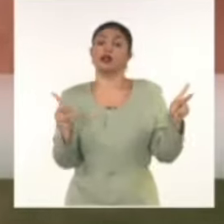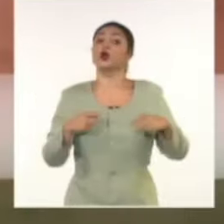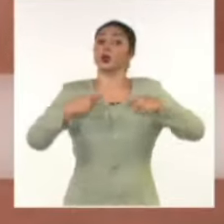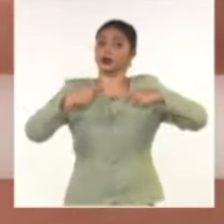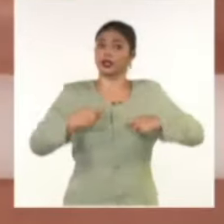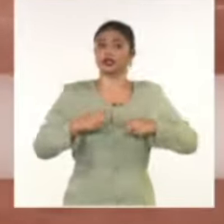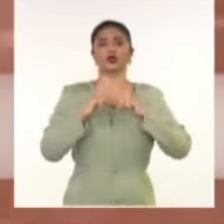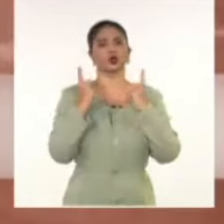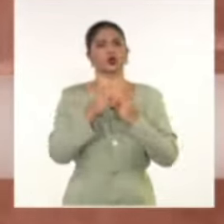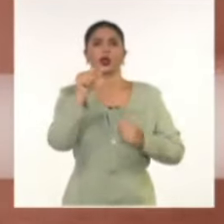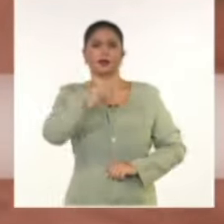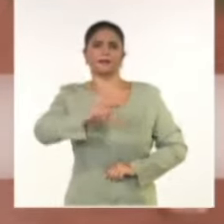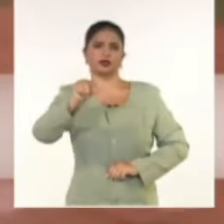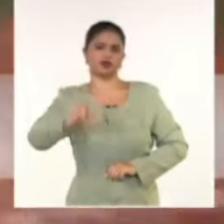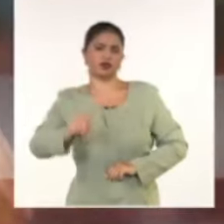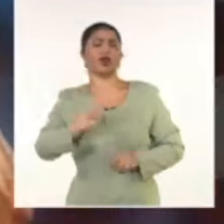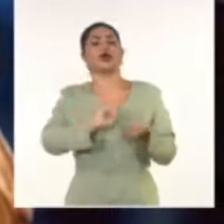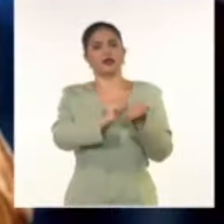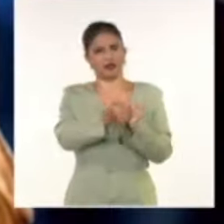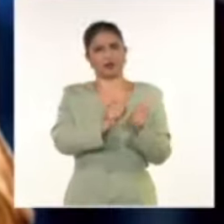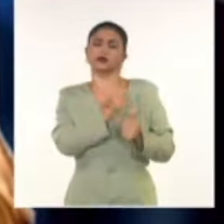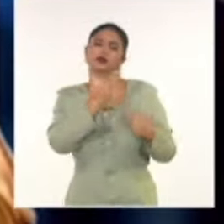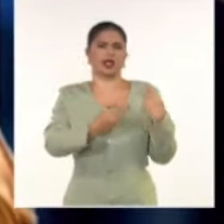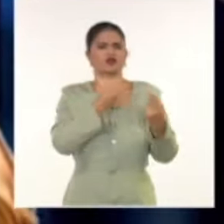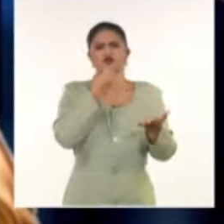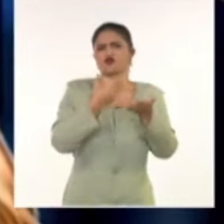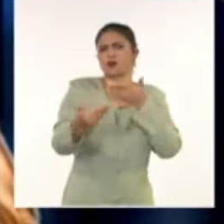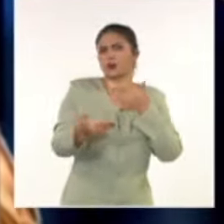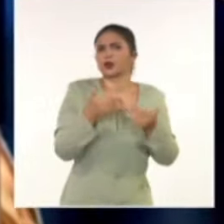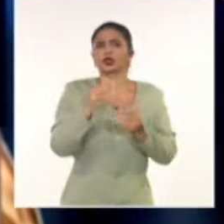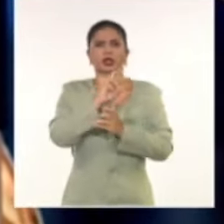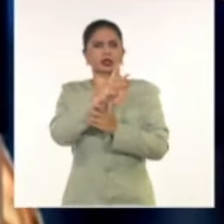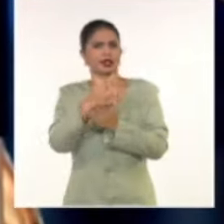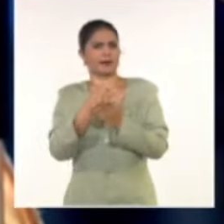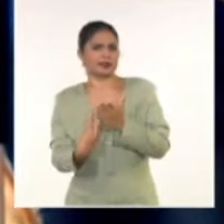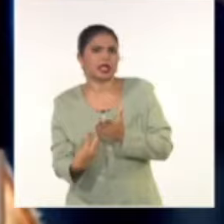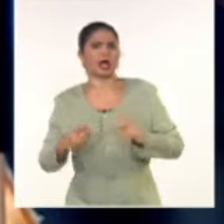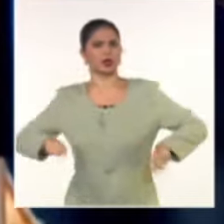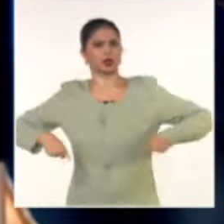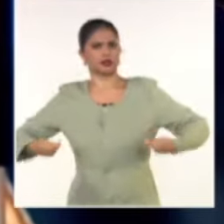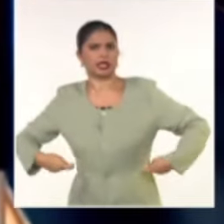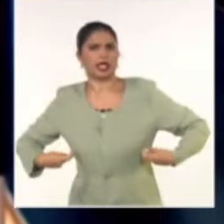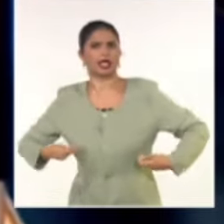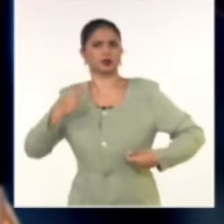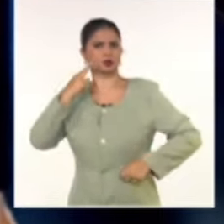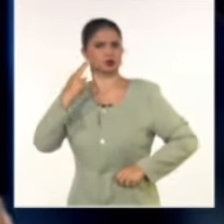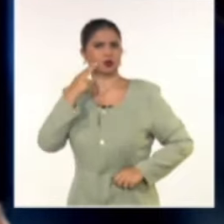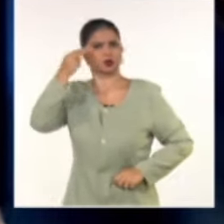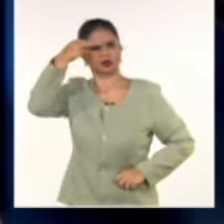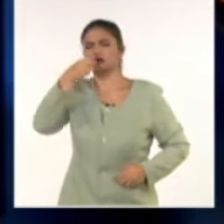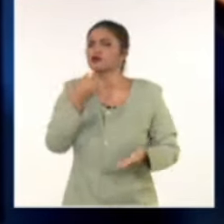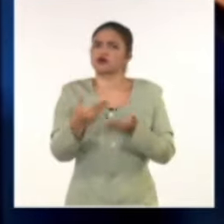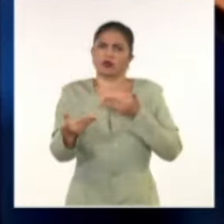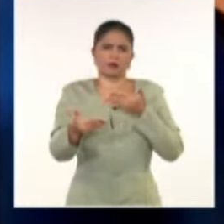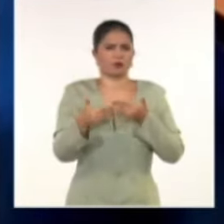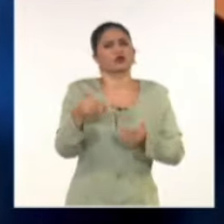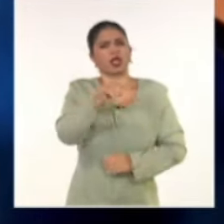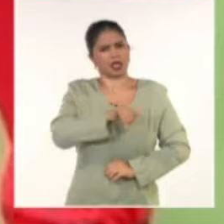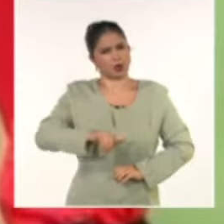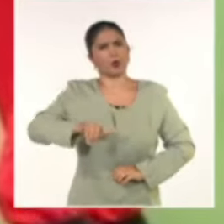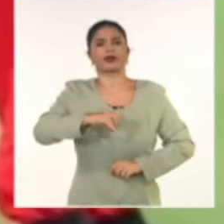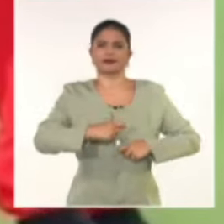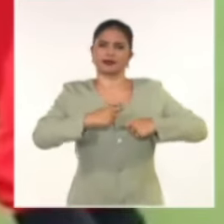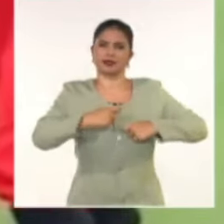atlética, no importa su condición. Muchas felicidades a nuestros nuevos héroes. El pasatiempo nacional continúa